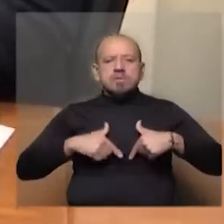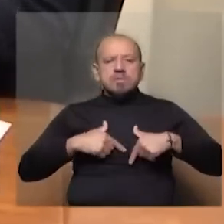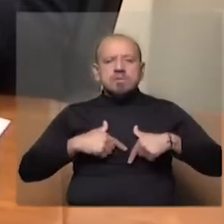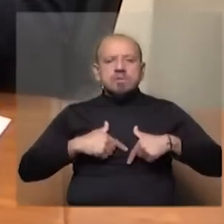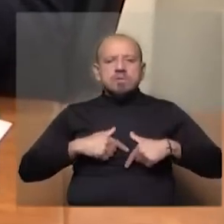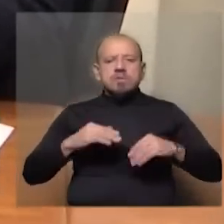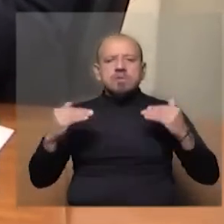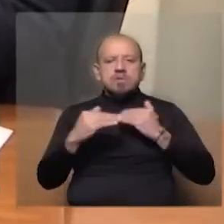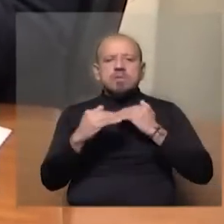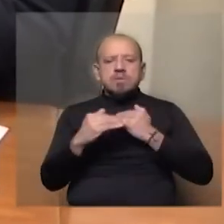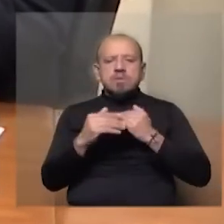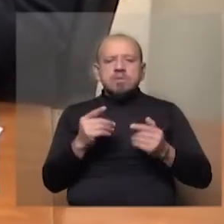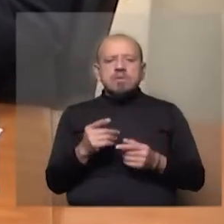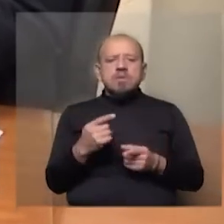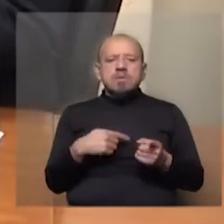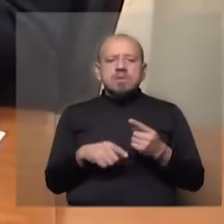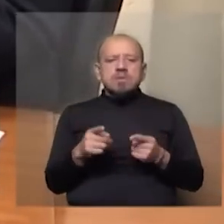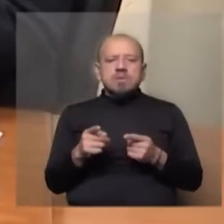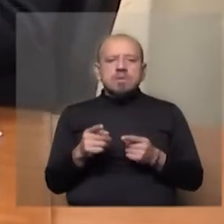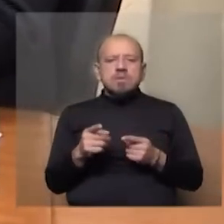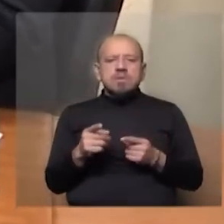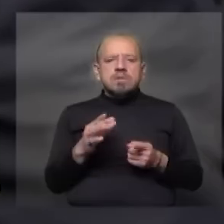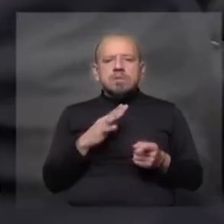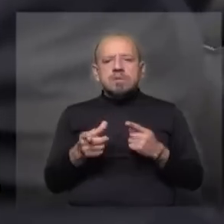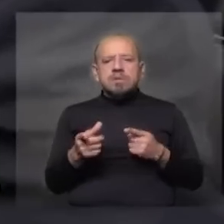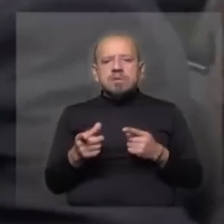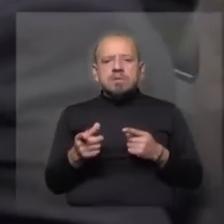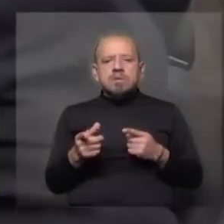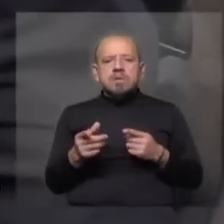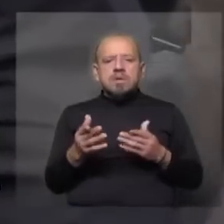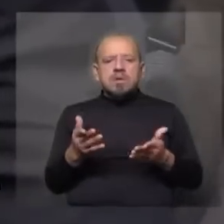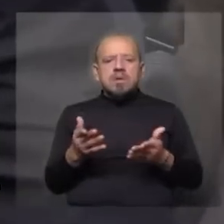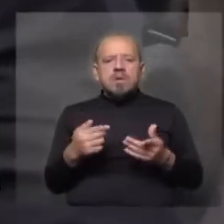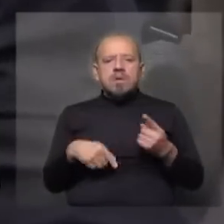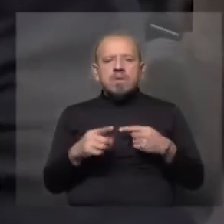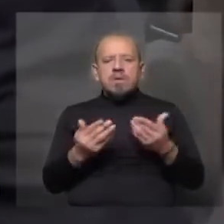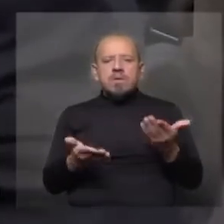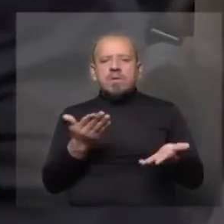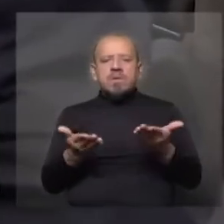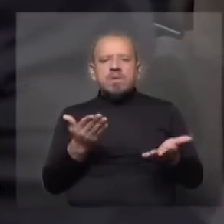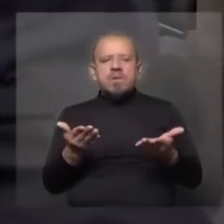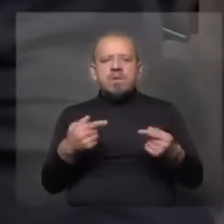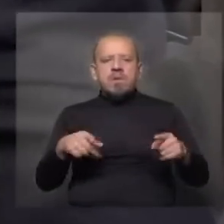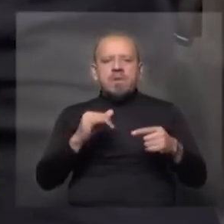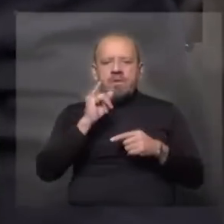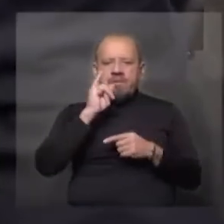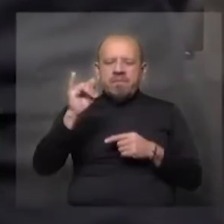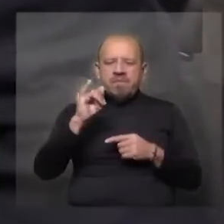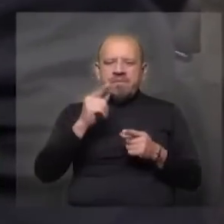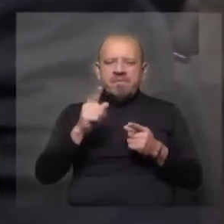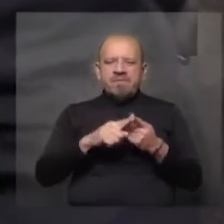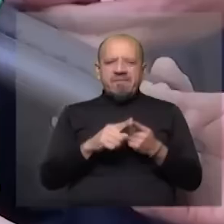asesoría jurídica que Precisamente lo que sugieren es la evaluación de la denuncia penal